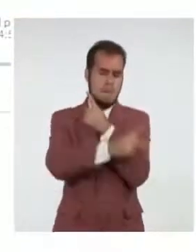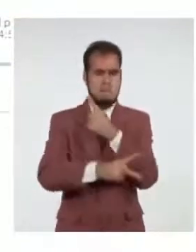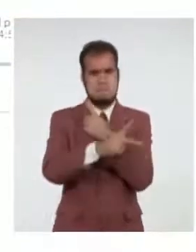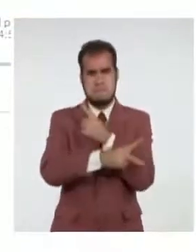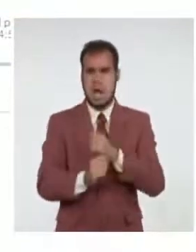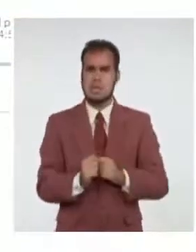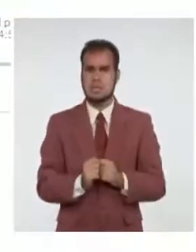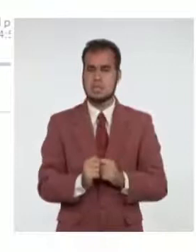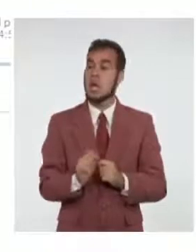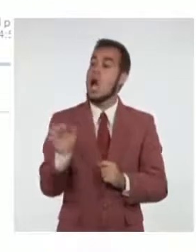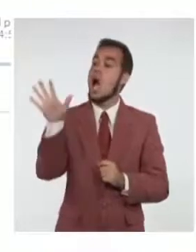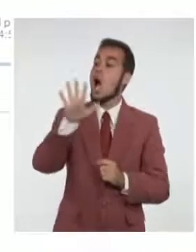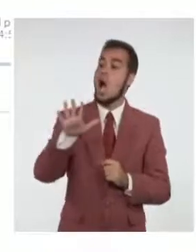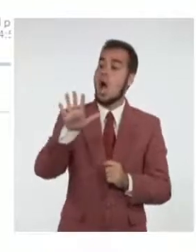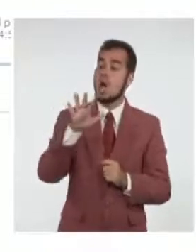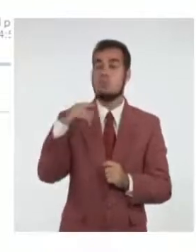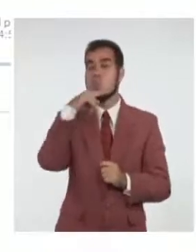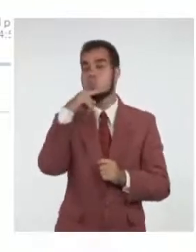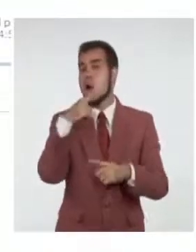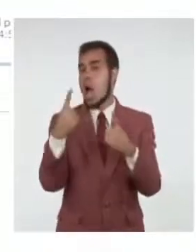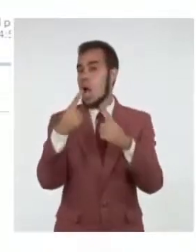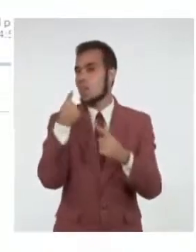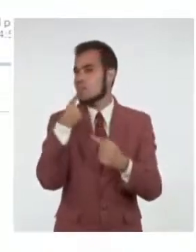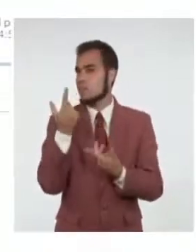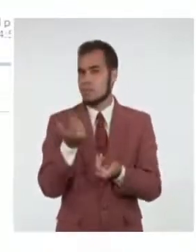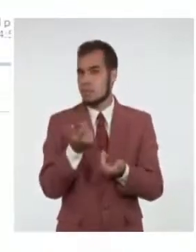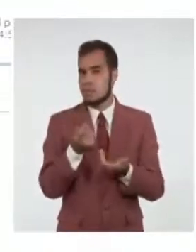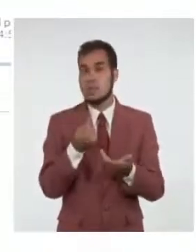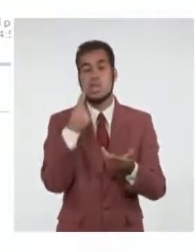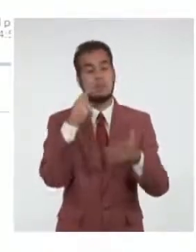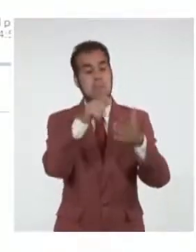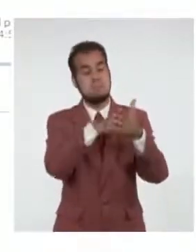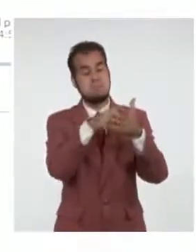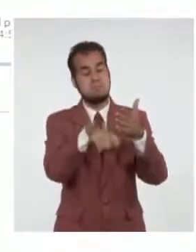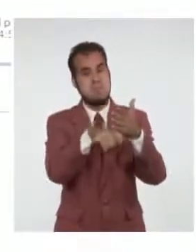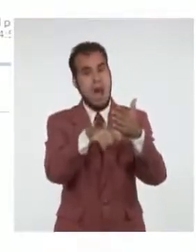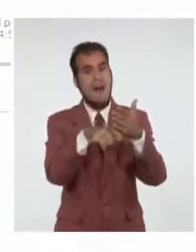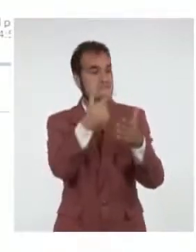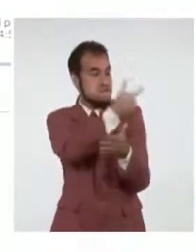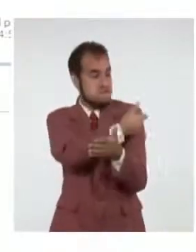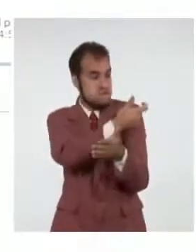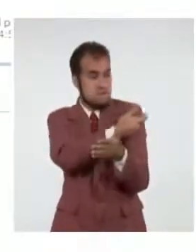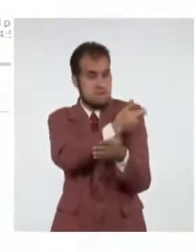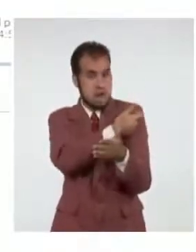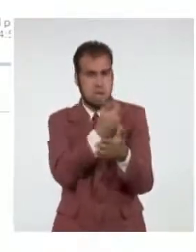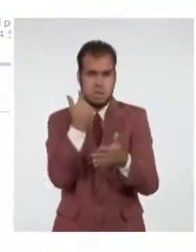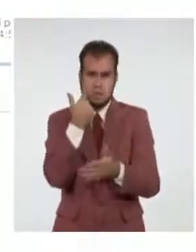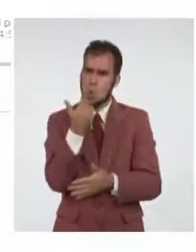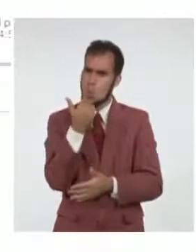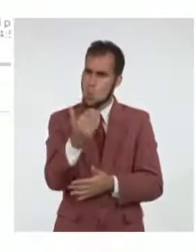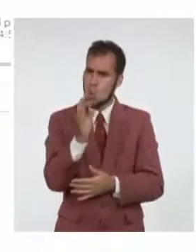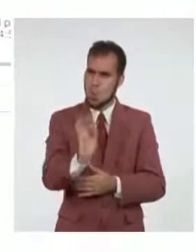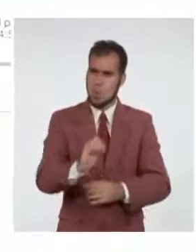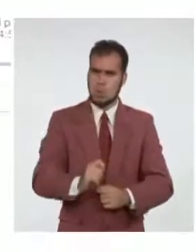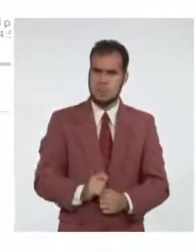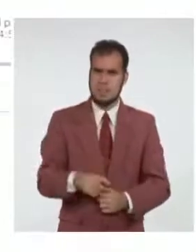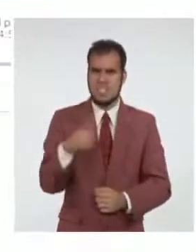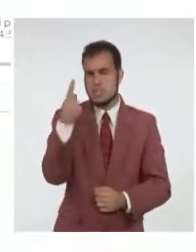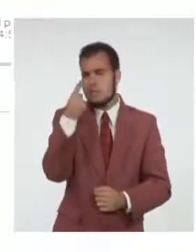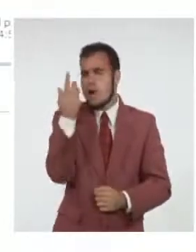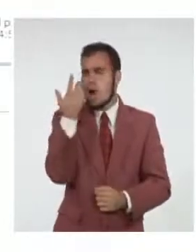de Rusia, como que tienen un esquema de vacunación universal. Lo que se ve como en medio